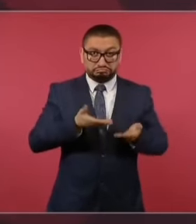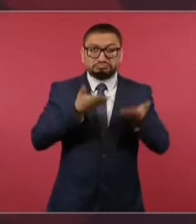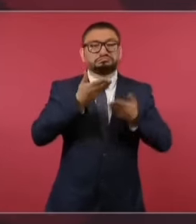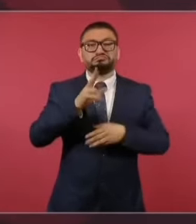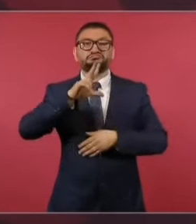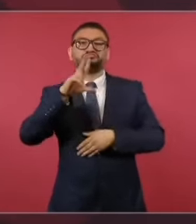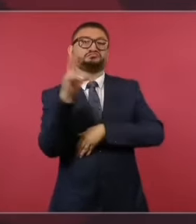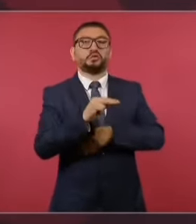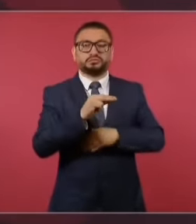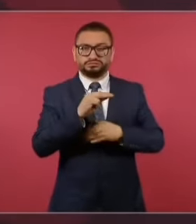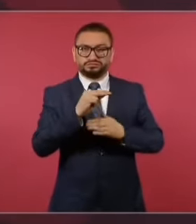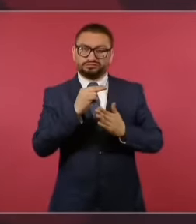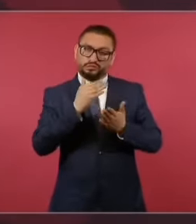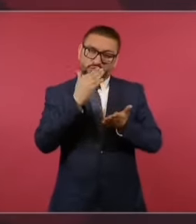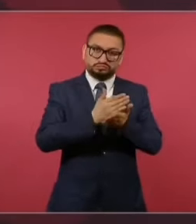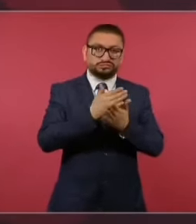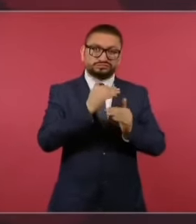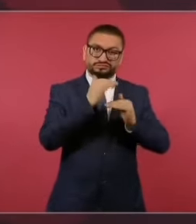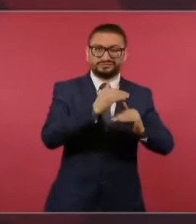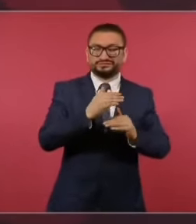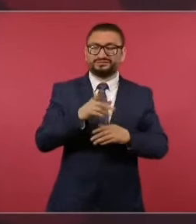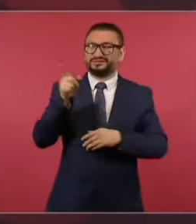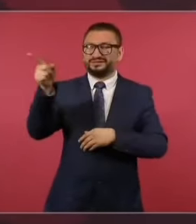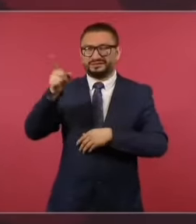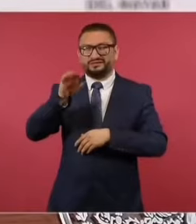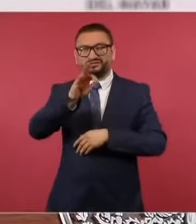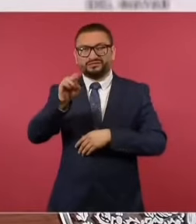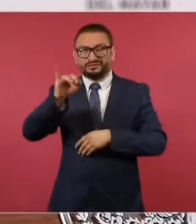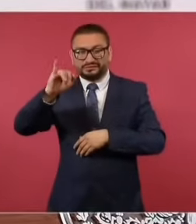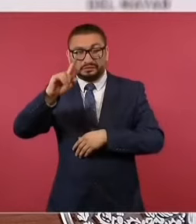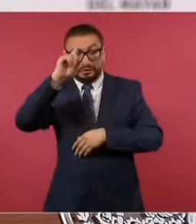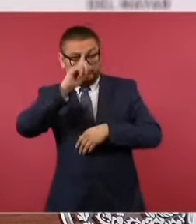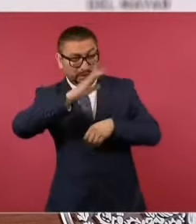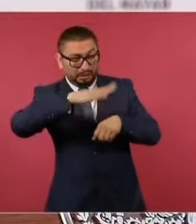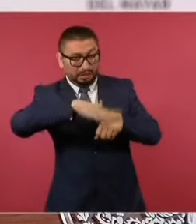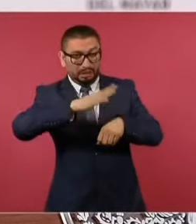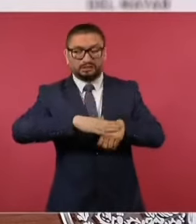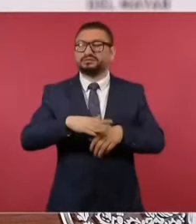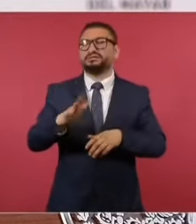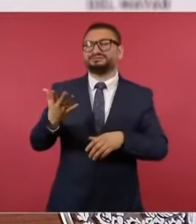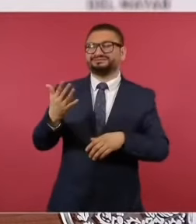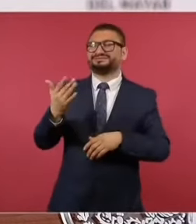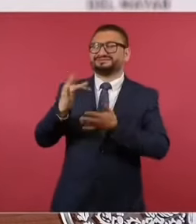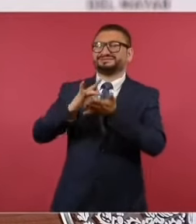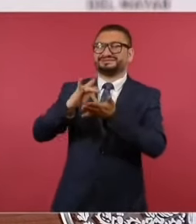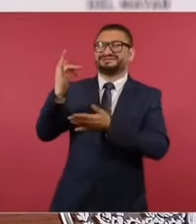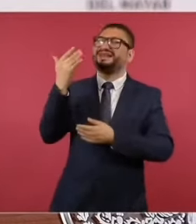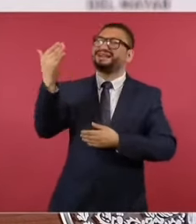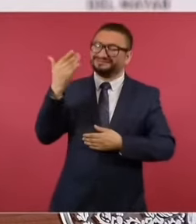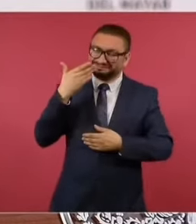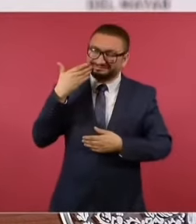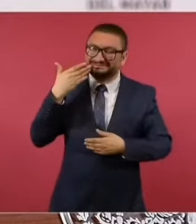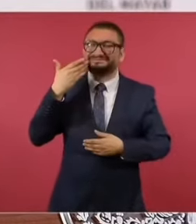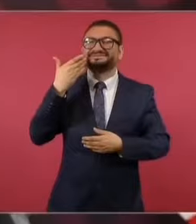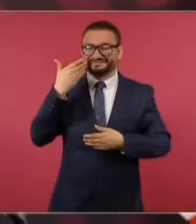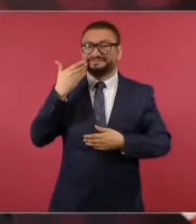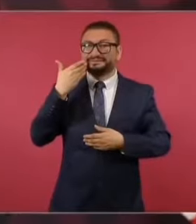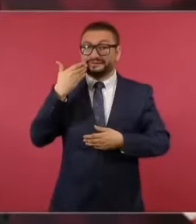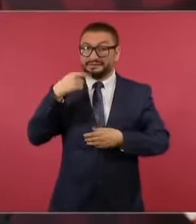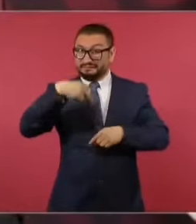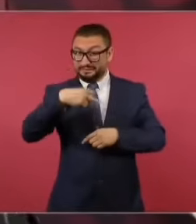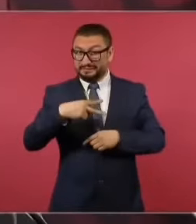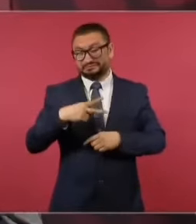Por eso, muchas gracias, ¿no?, por todas las buenas intenciones que tienen con relación a México,